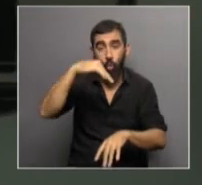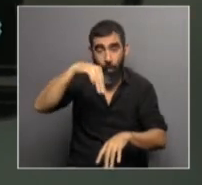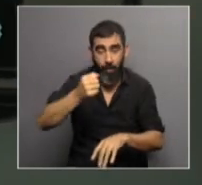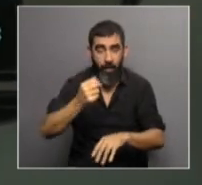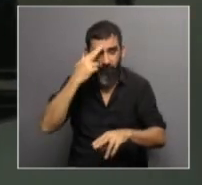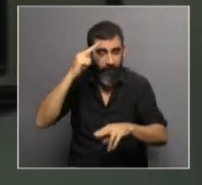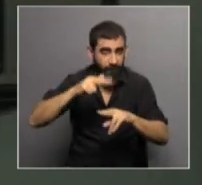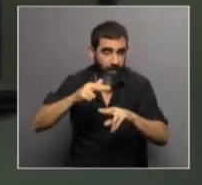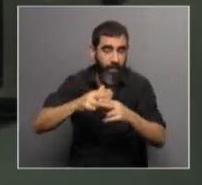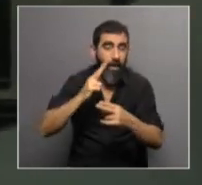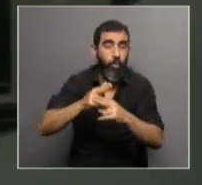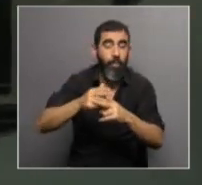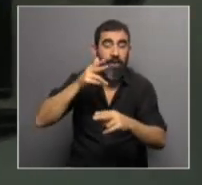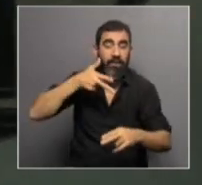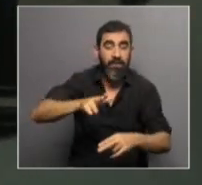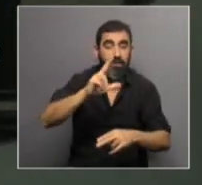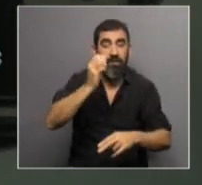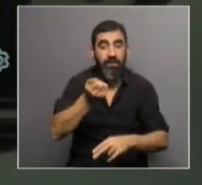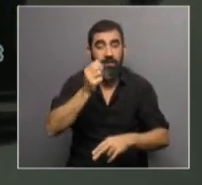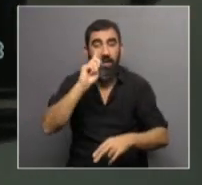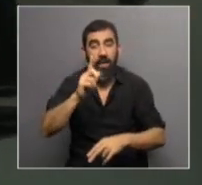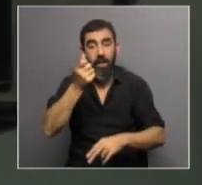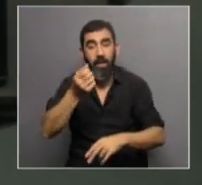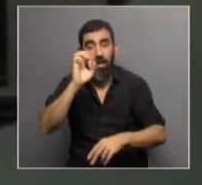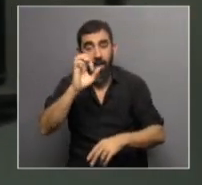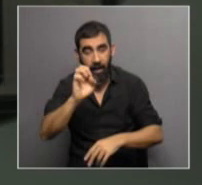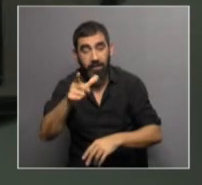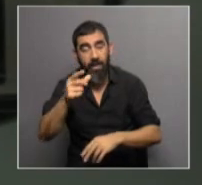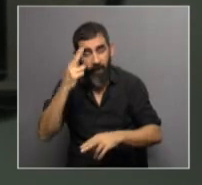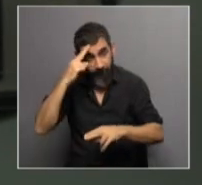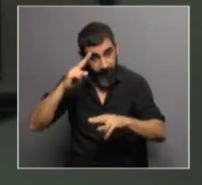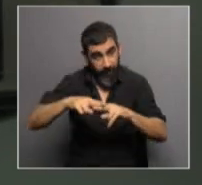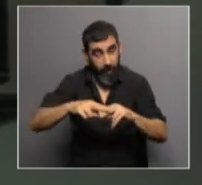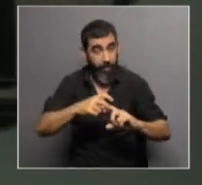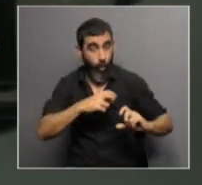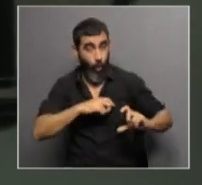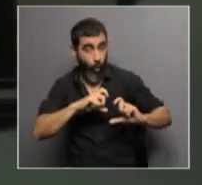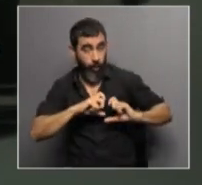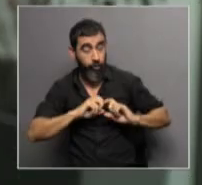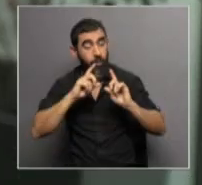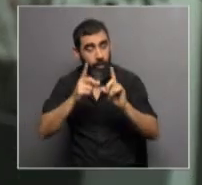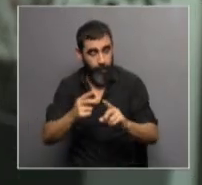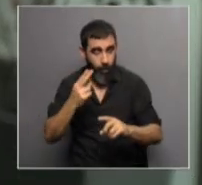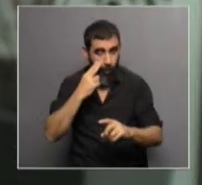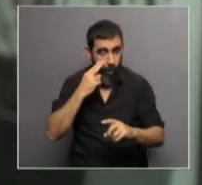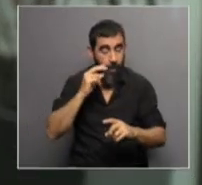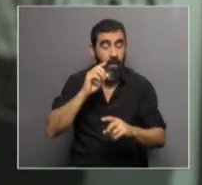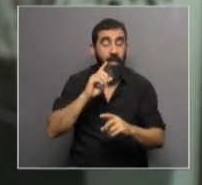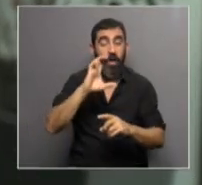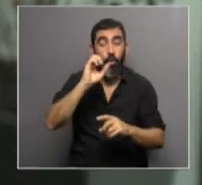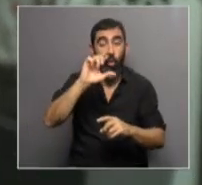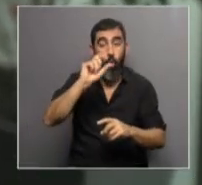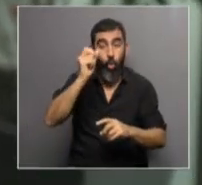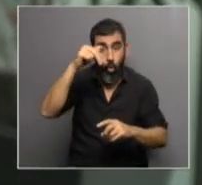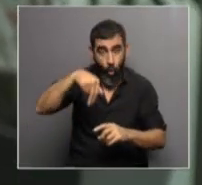sabemos que en el chagas crónico se desarrolla una cardiopatía y en algunos casos también un mega colon chagásico en